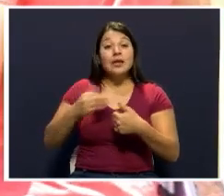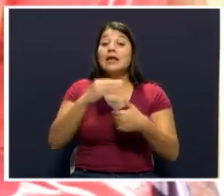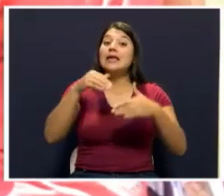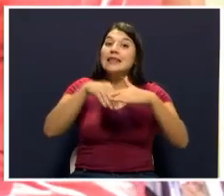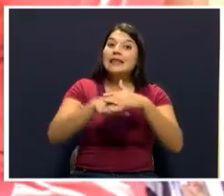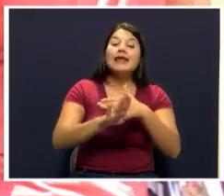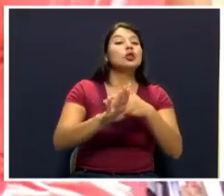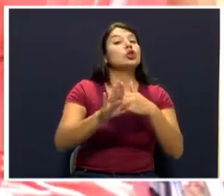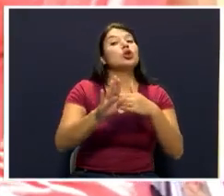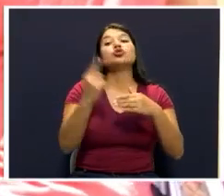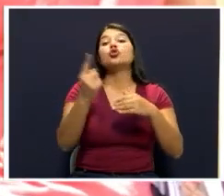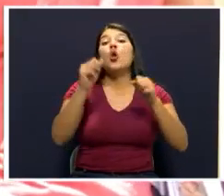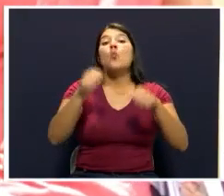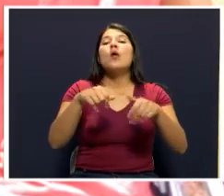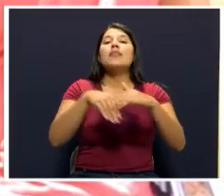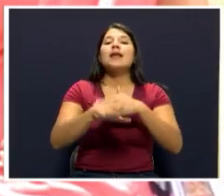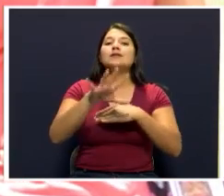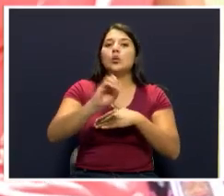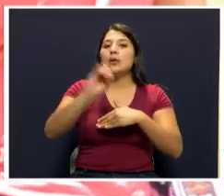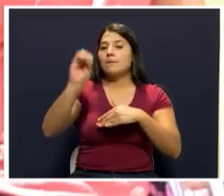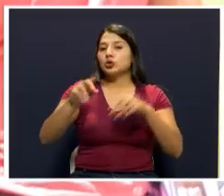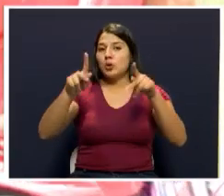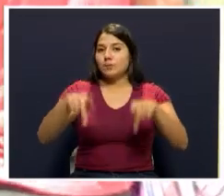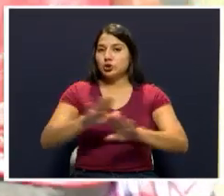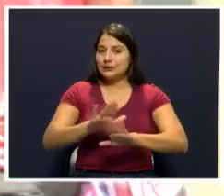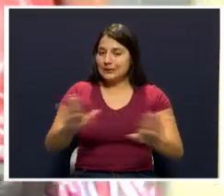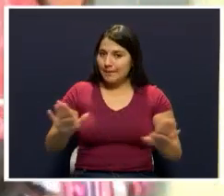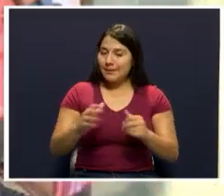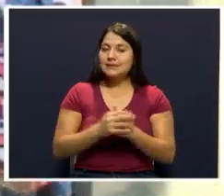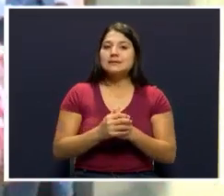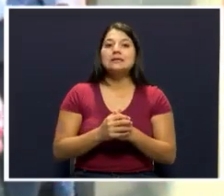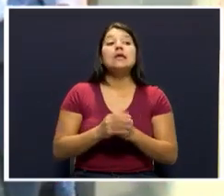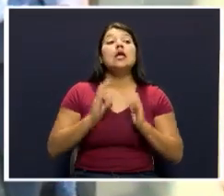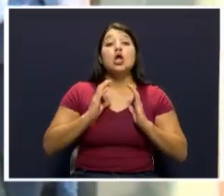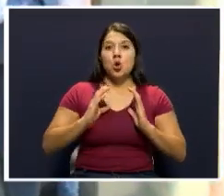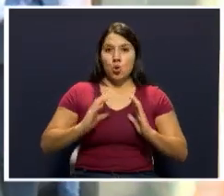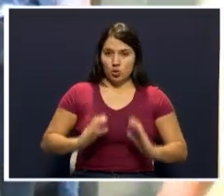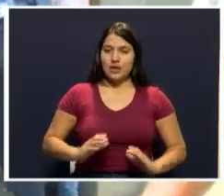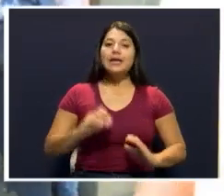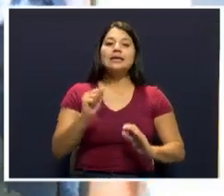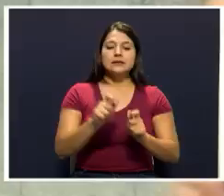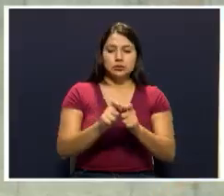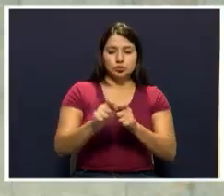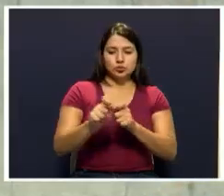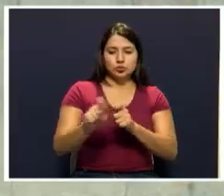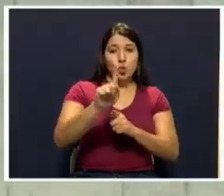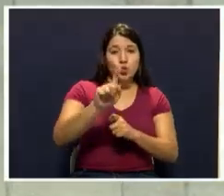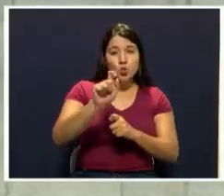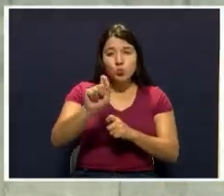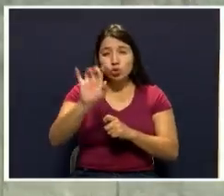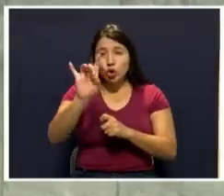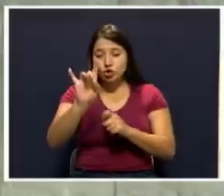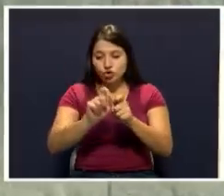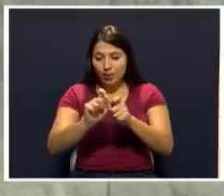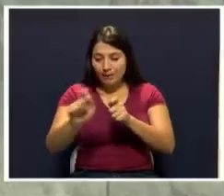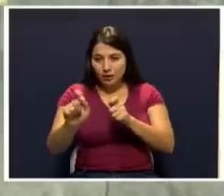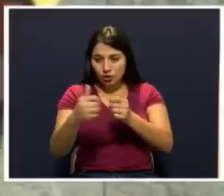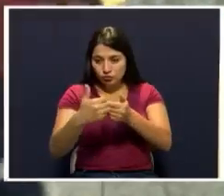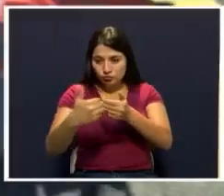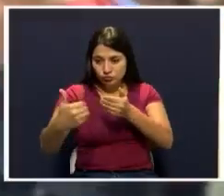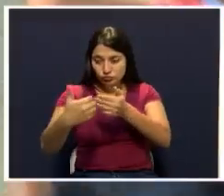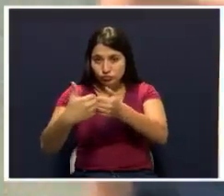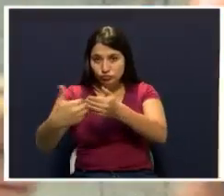de su capacidad. Mantienen además el distanciamiento entre clientes de 1.8 metros. Por lo anterior,